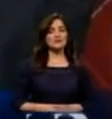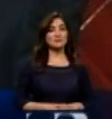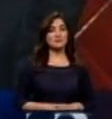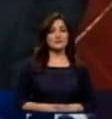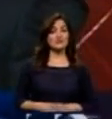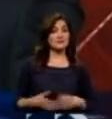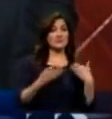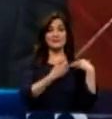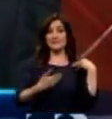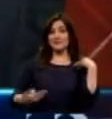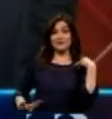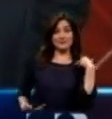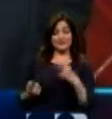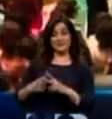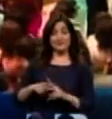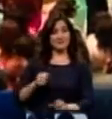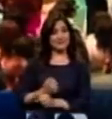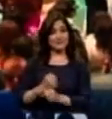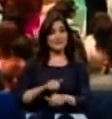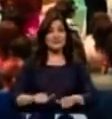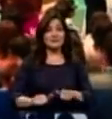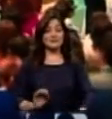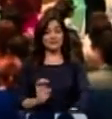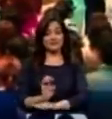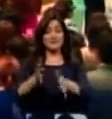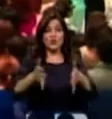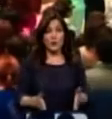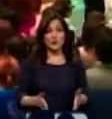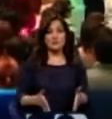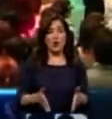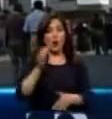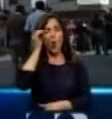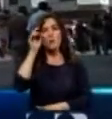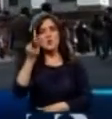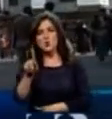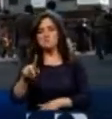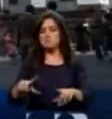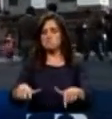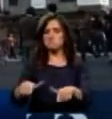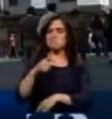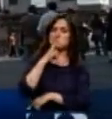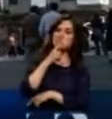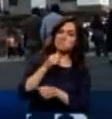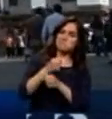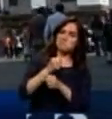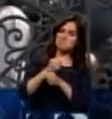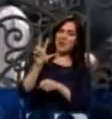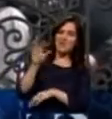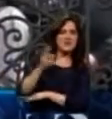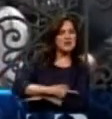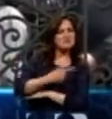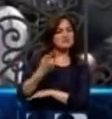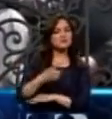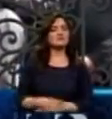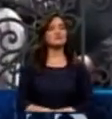Un mes después de iniciada la gestión de Lenín Moreno, los ecuatorianos empiezan a formarse una opinión respecto de las acciones del nuevo presidente.